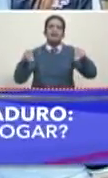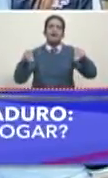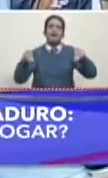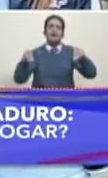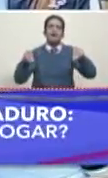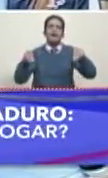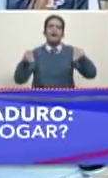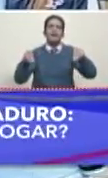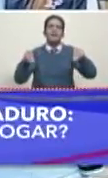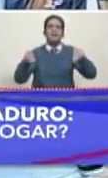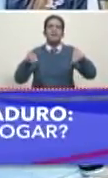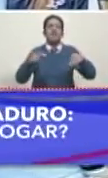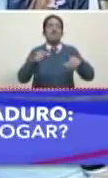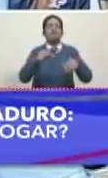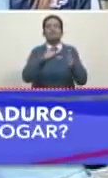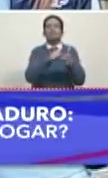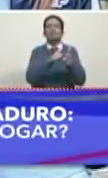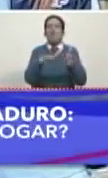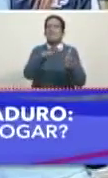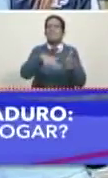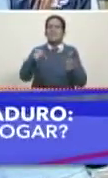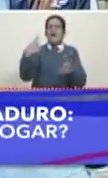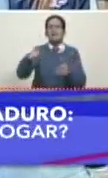nuestros antepasados,